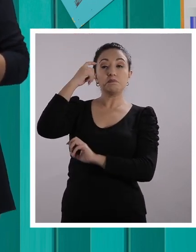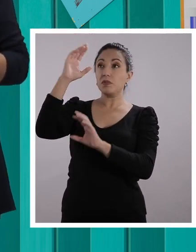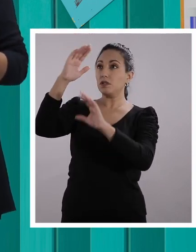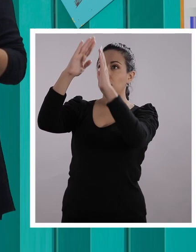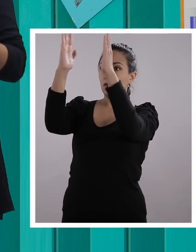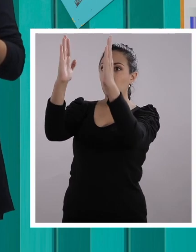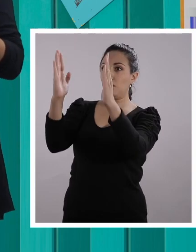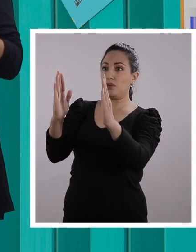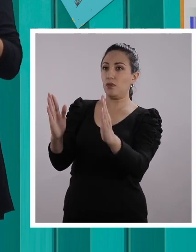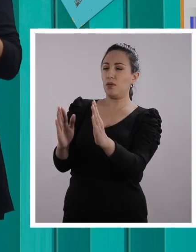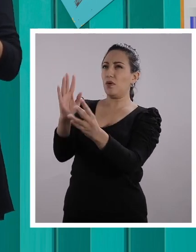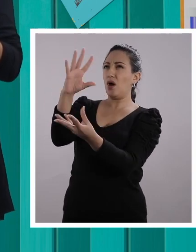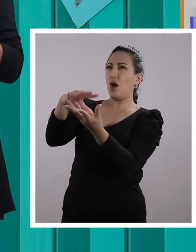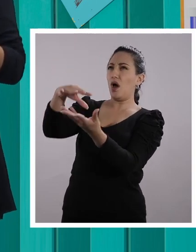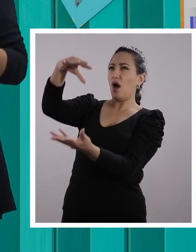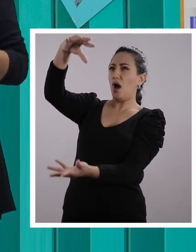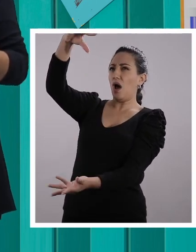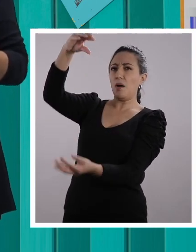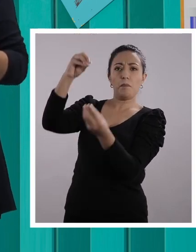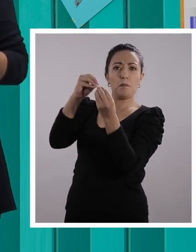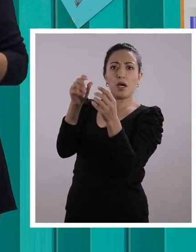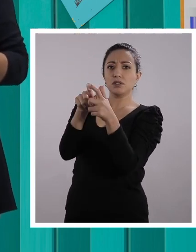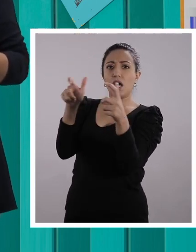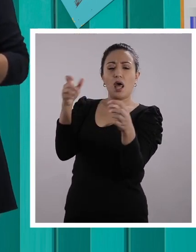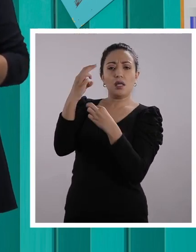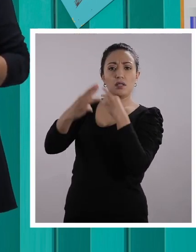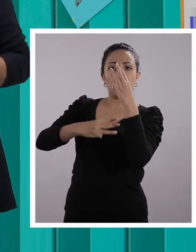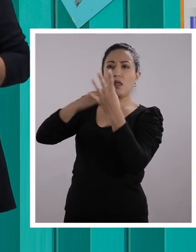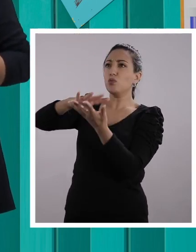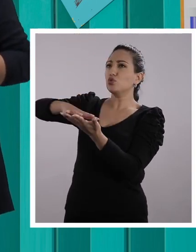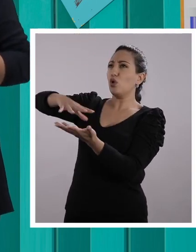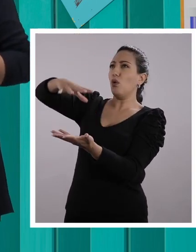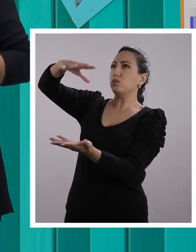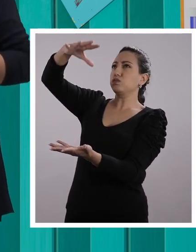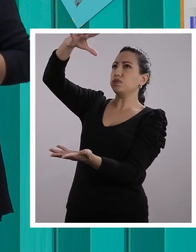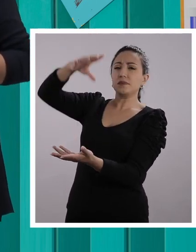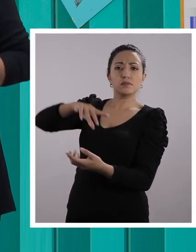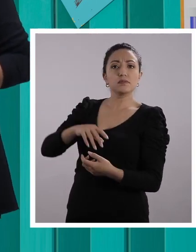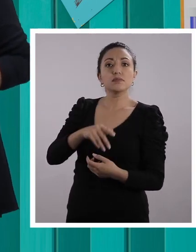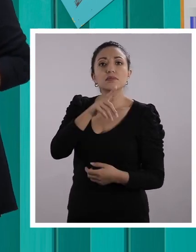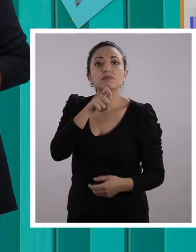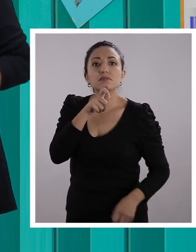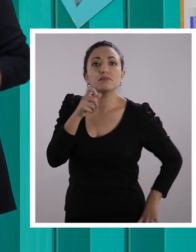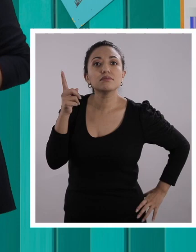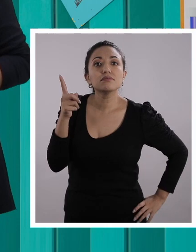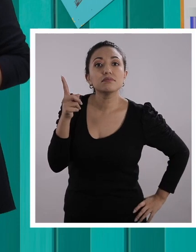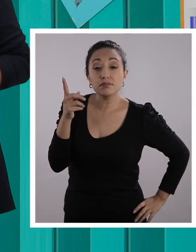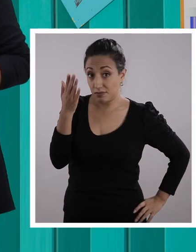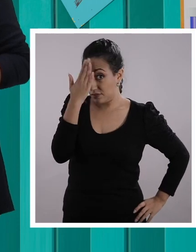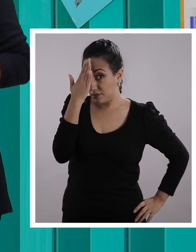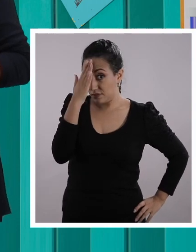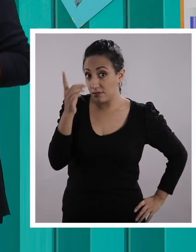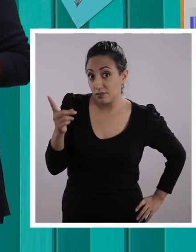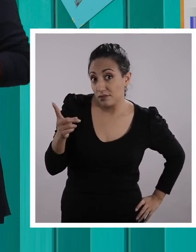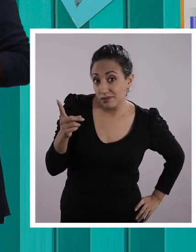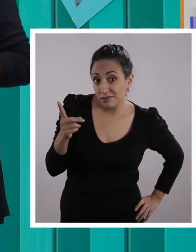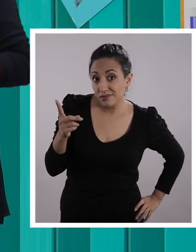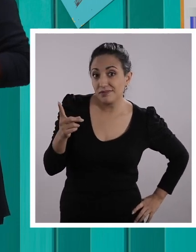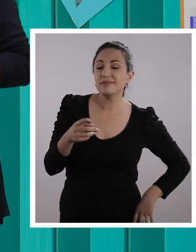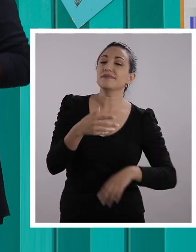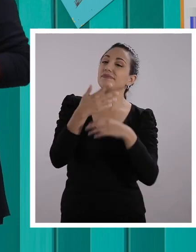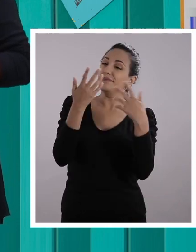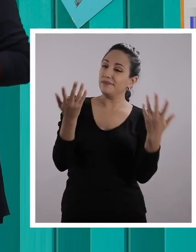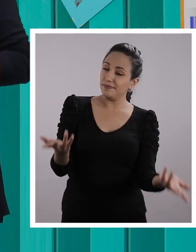considerada la estatua de aluminio más grande del mundo de quién estoy hablando a ver a ver ya